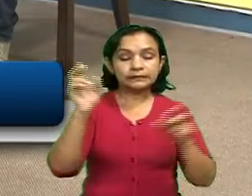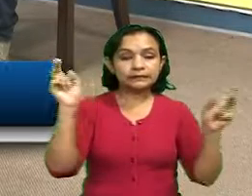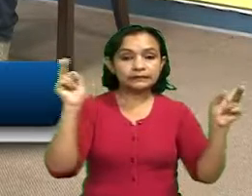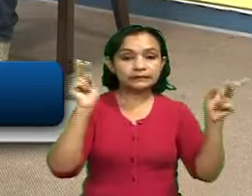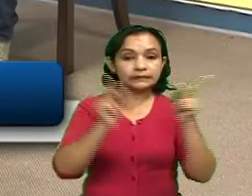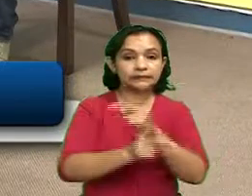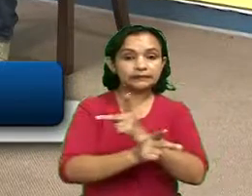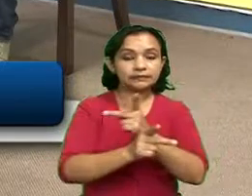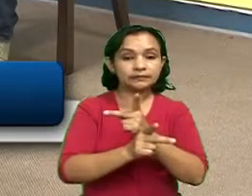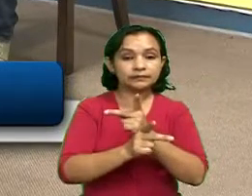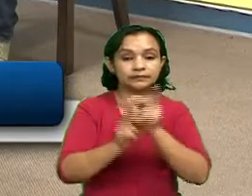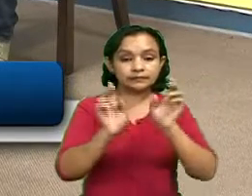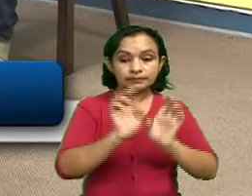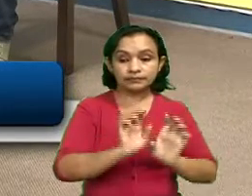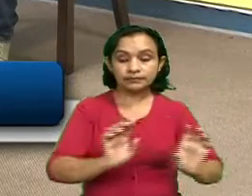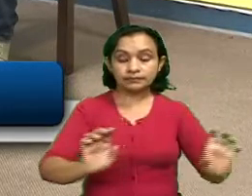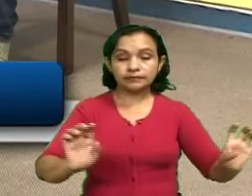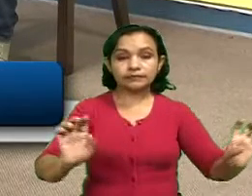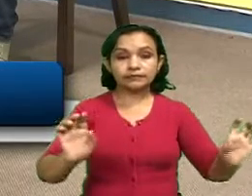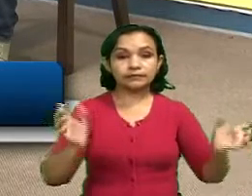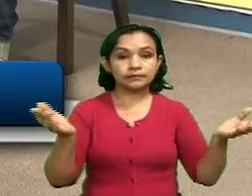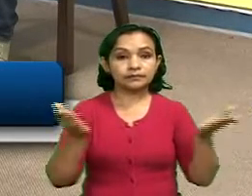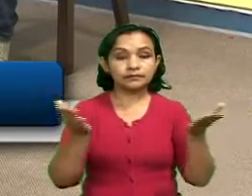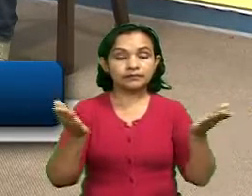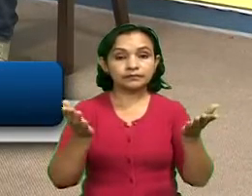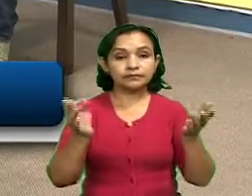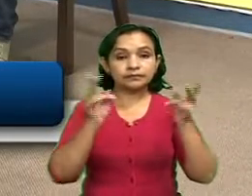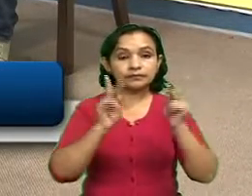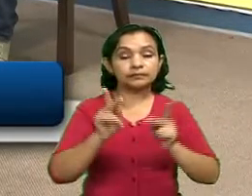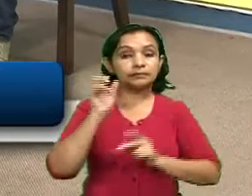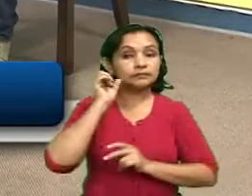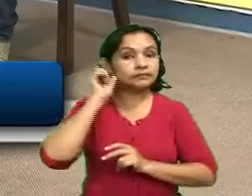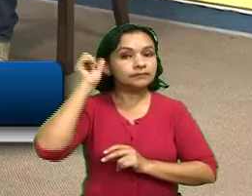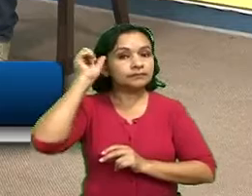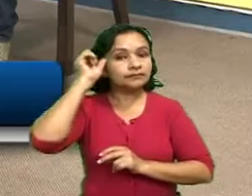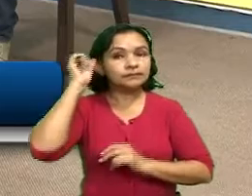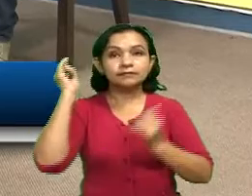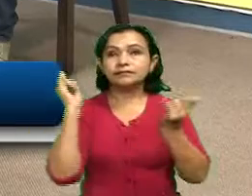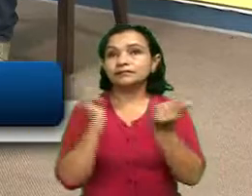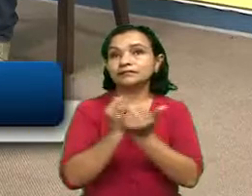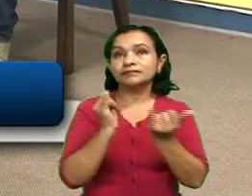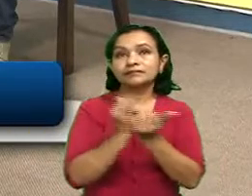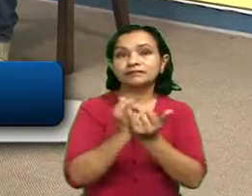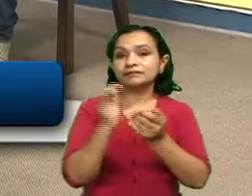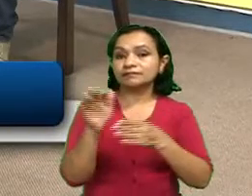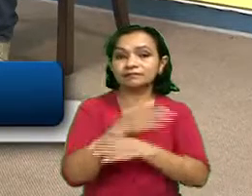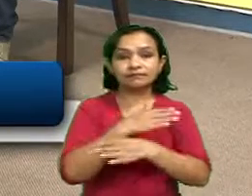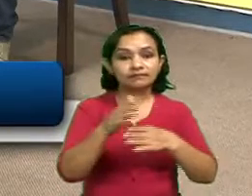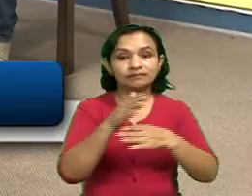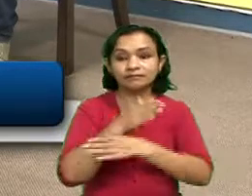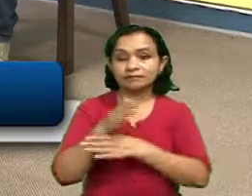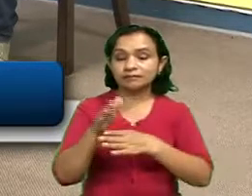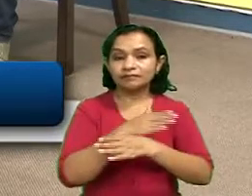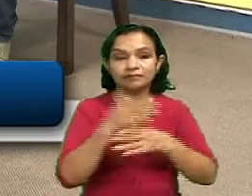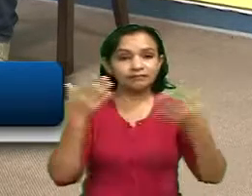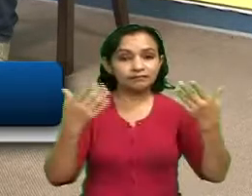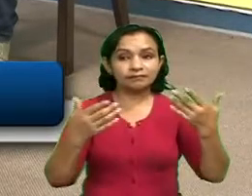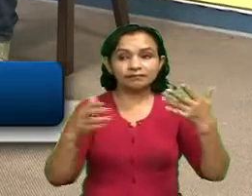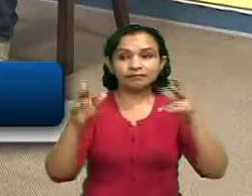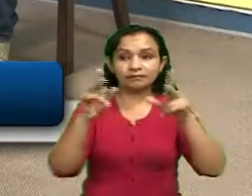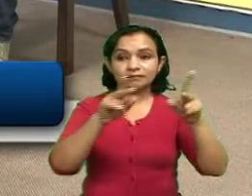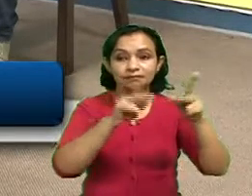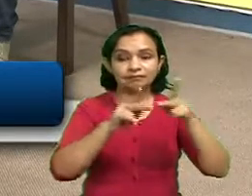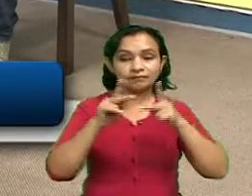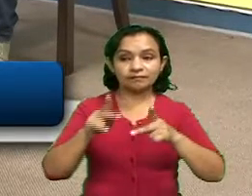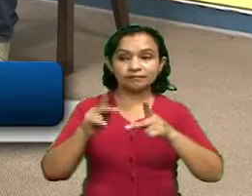criminal con los niños que con una persona adulta o igual rango? Él no mira distinción. A